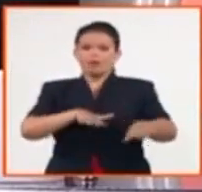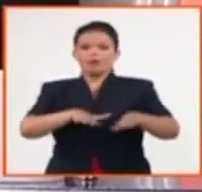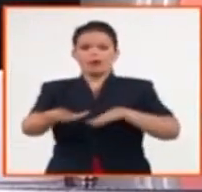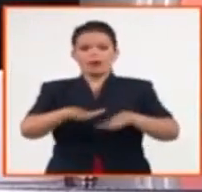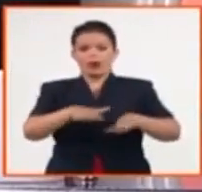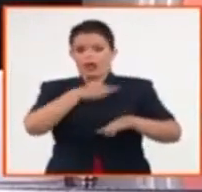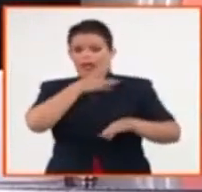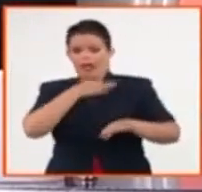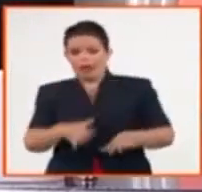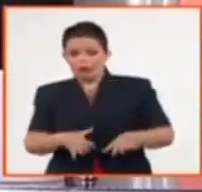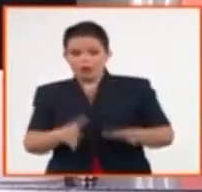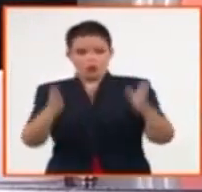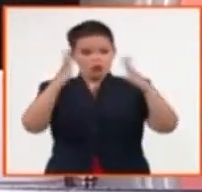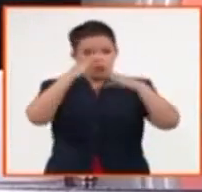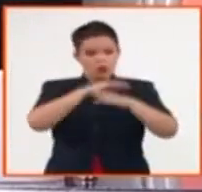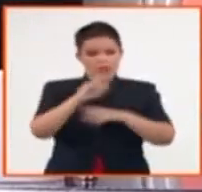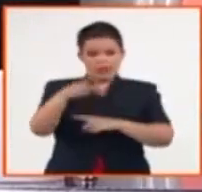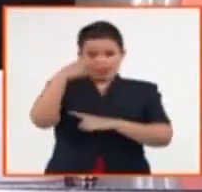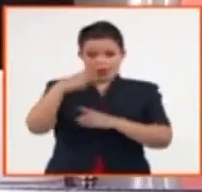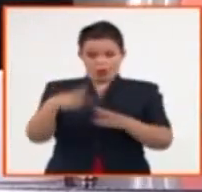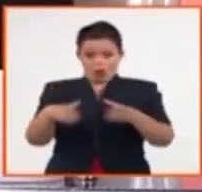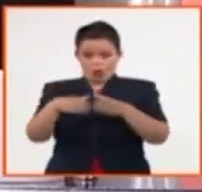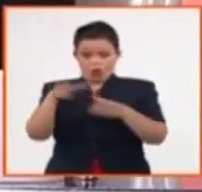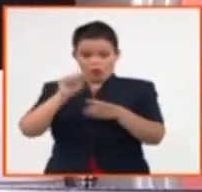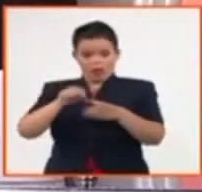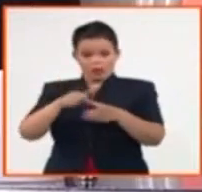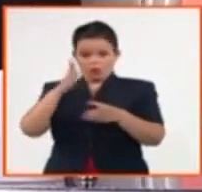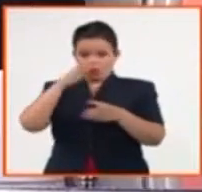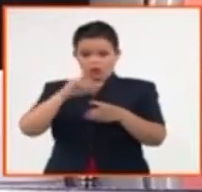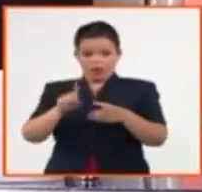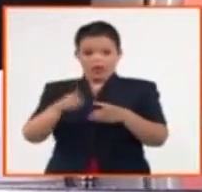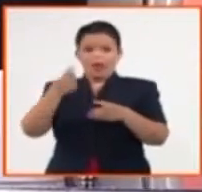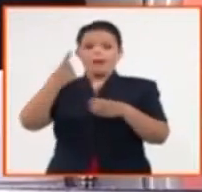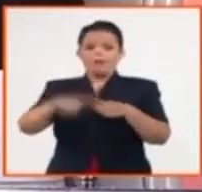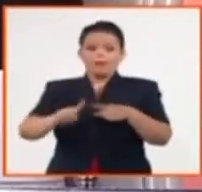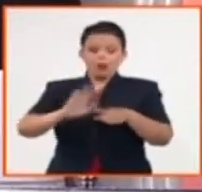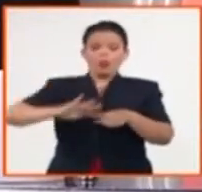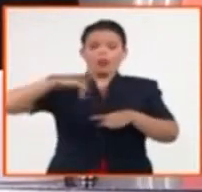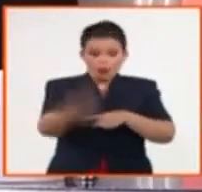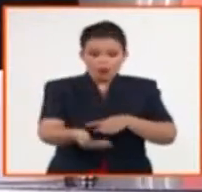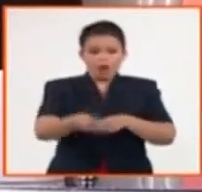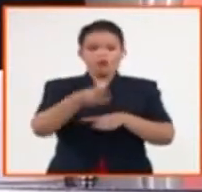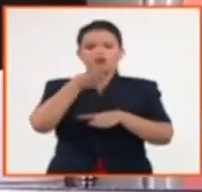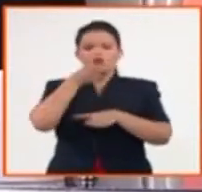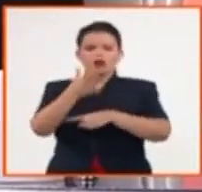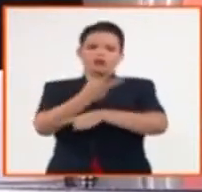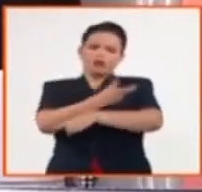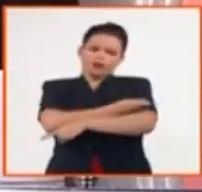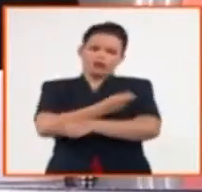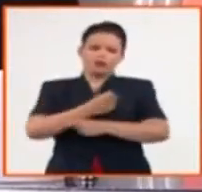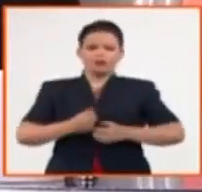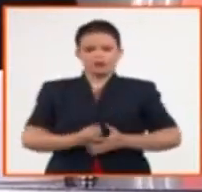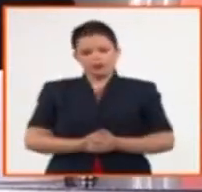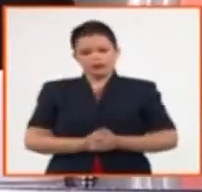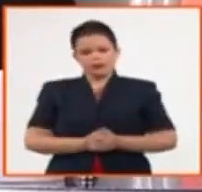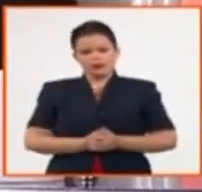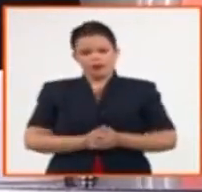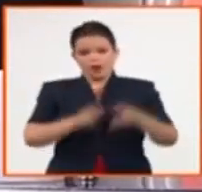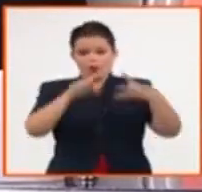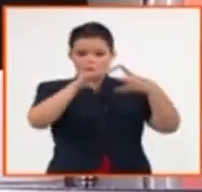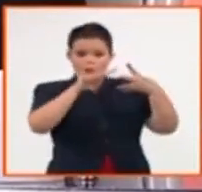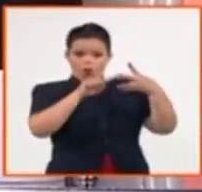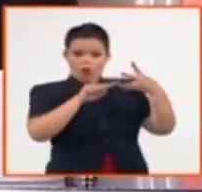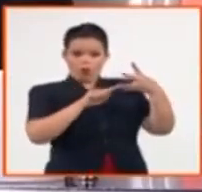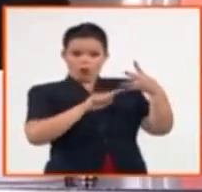grupo, lo dejamos al final para que continúen su vacunación. Finalmente, Randy, hay 4 aspectos que nosotros debemos tener presentes,